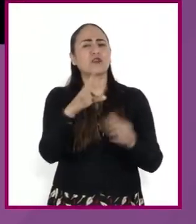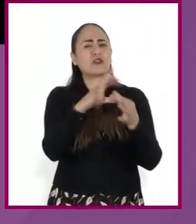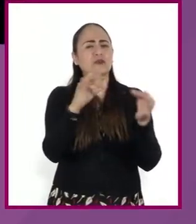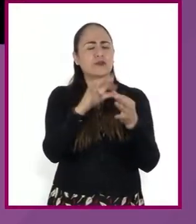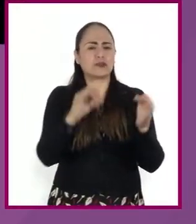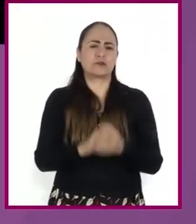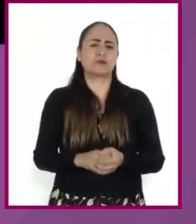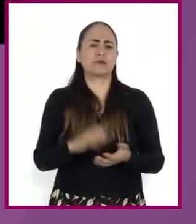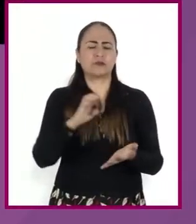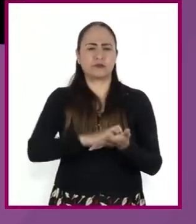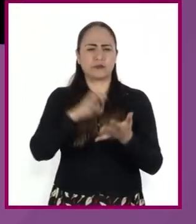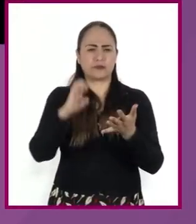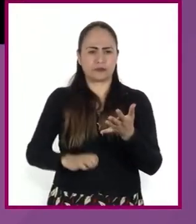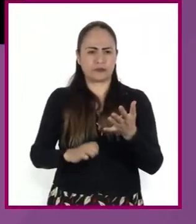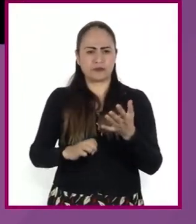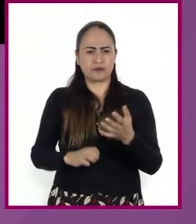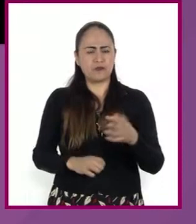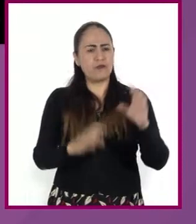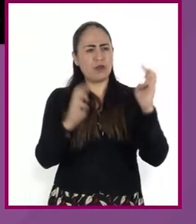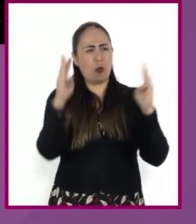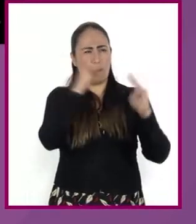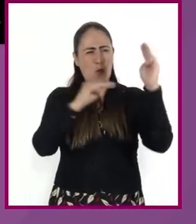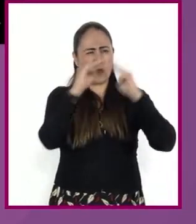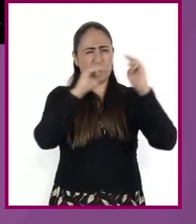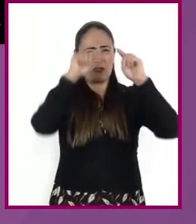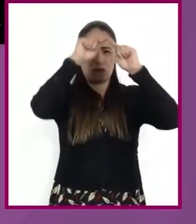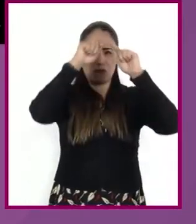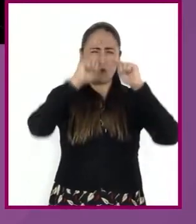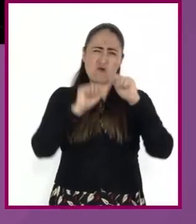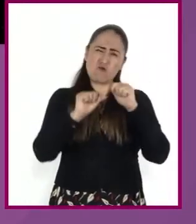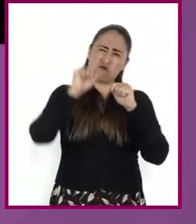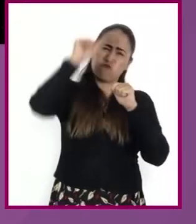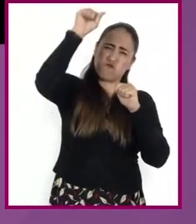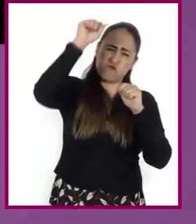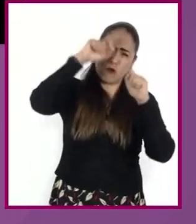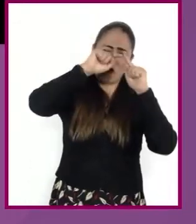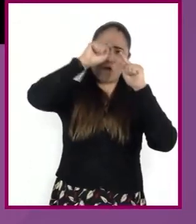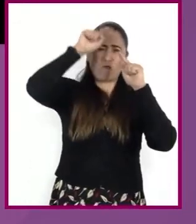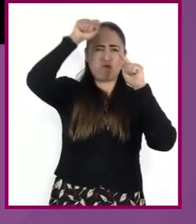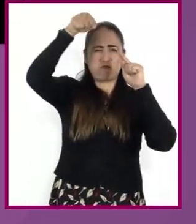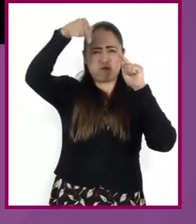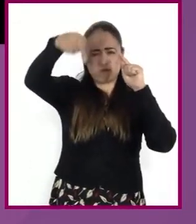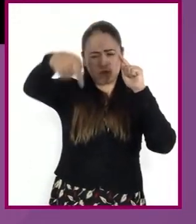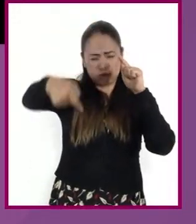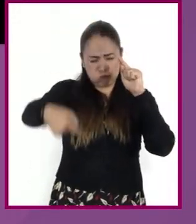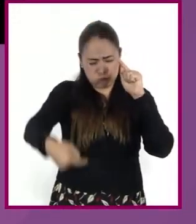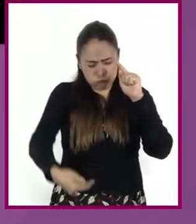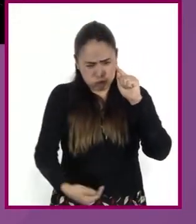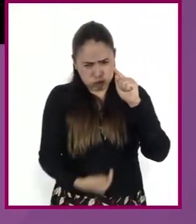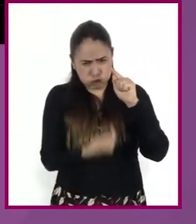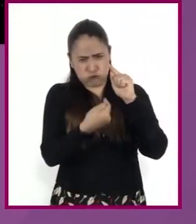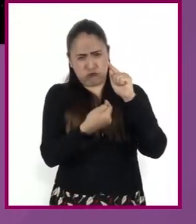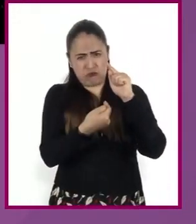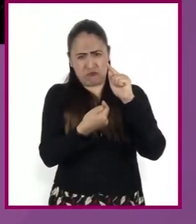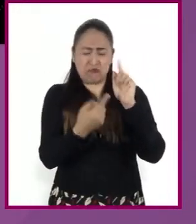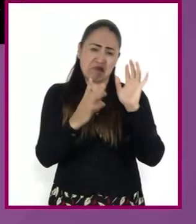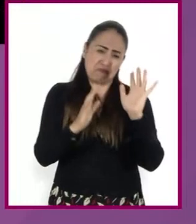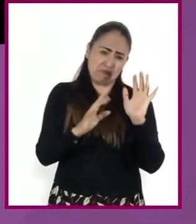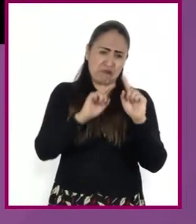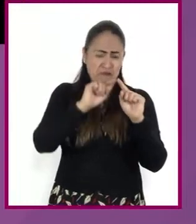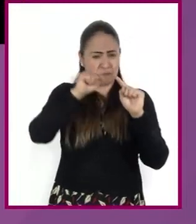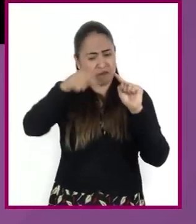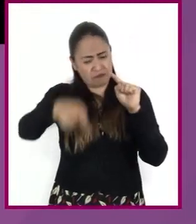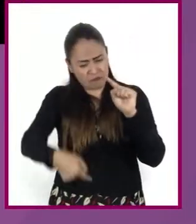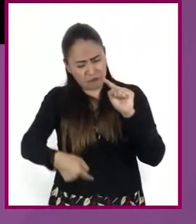un proyectil fuera lanzado desde una montaña muy alta, se describiría una trayectoria curva hasta caer en la superficie de la Tierra.